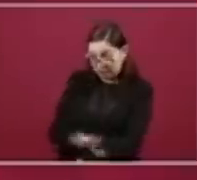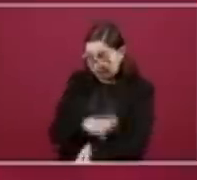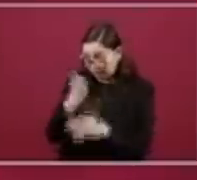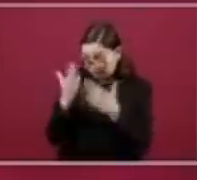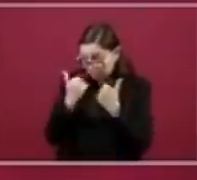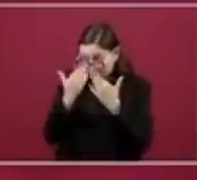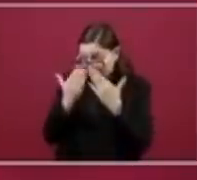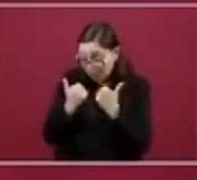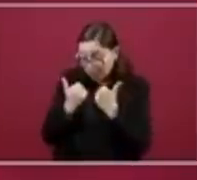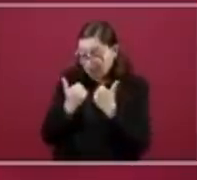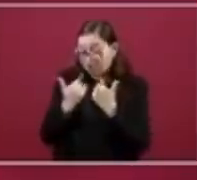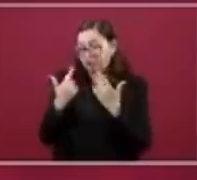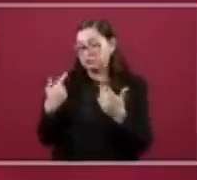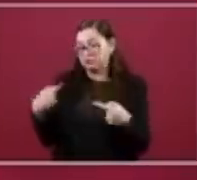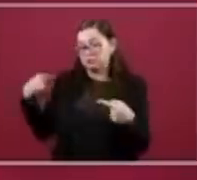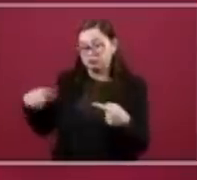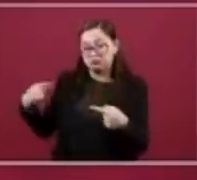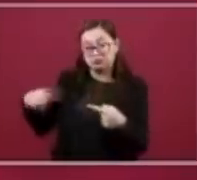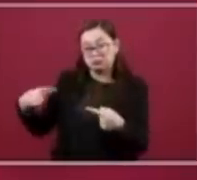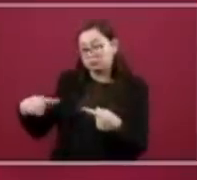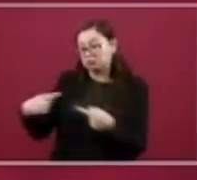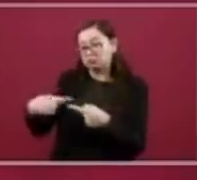energía, como ha venido sucediendo,